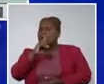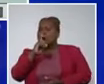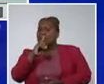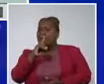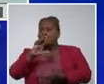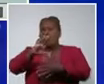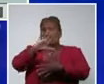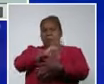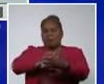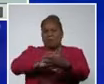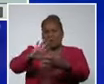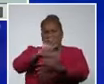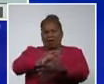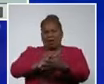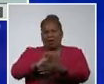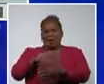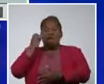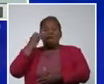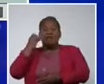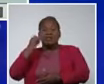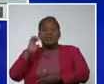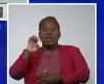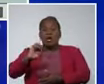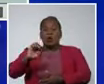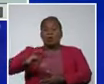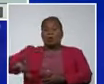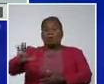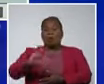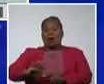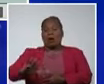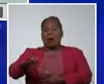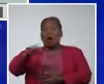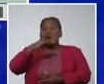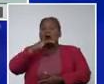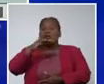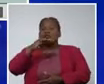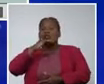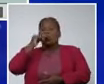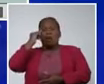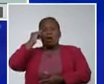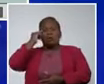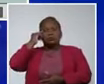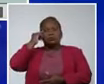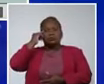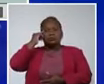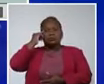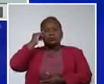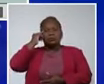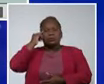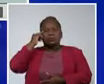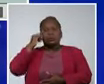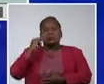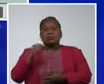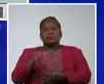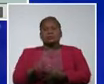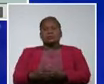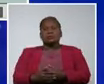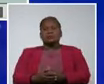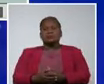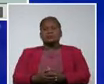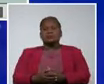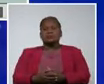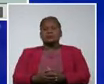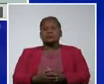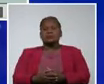Américas, verde Europa, azul el sureste asiático, el otro